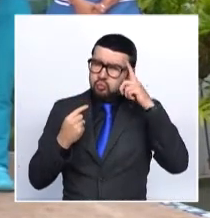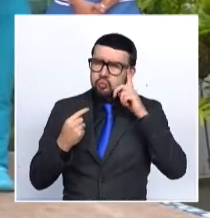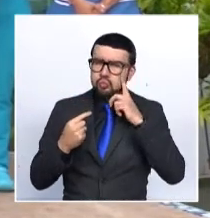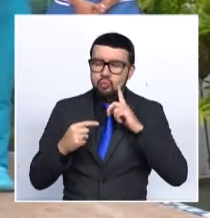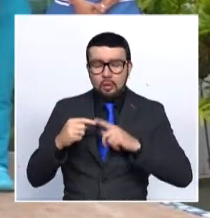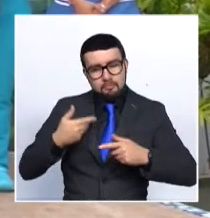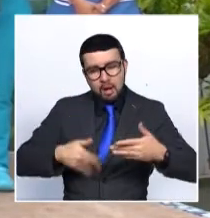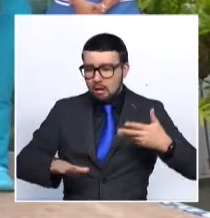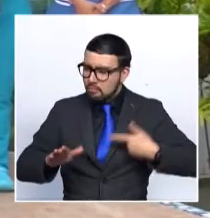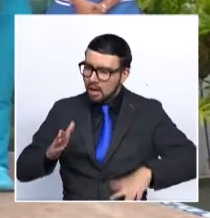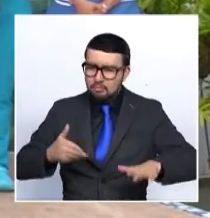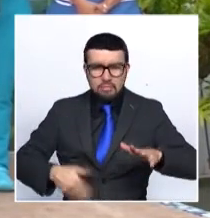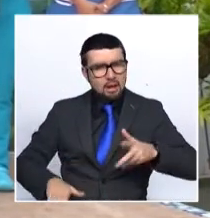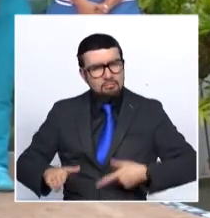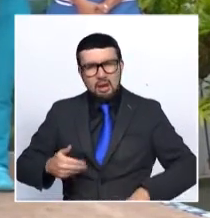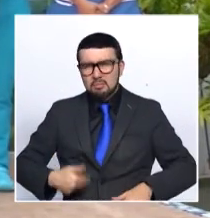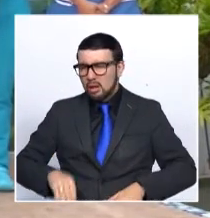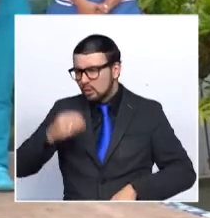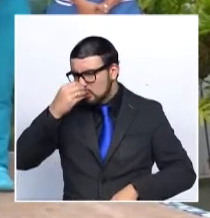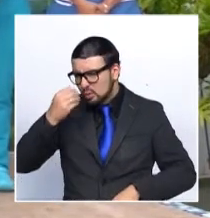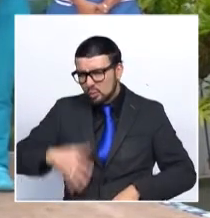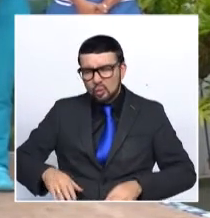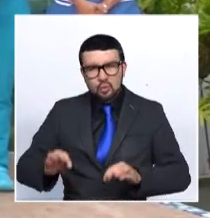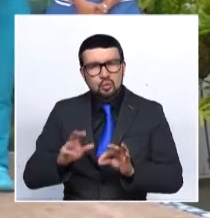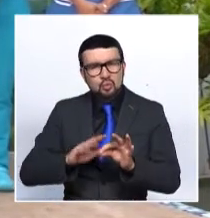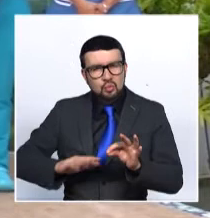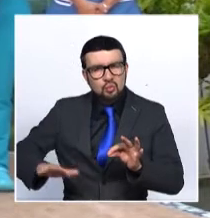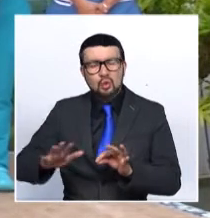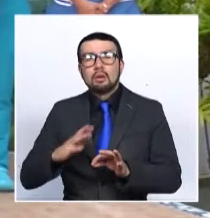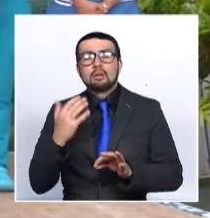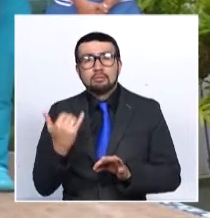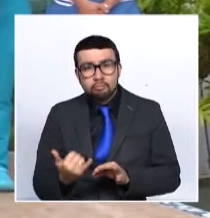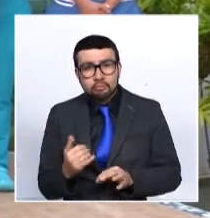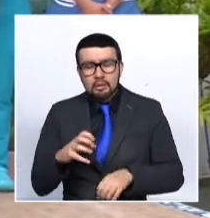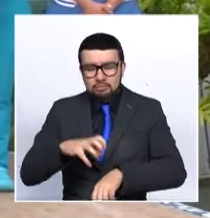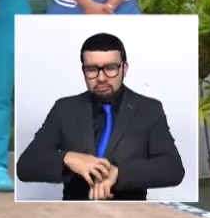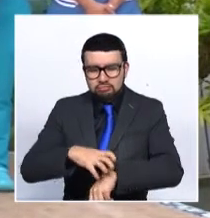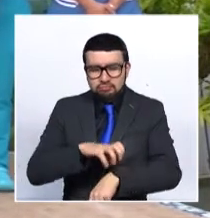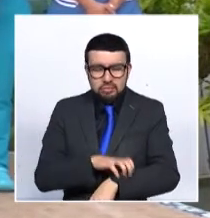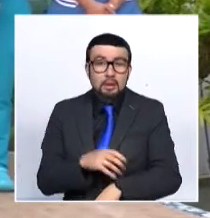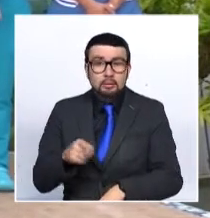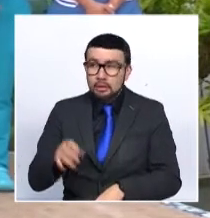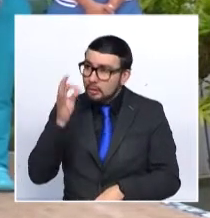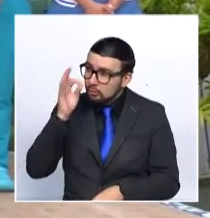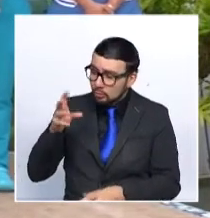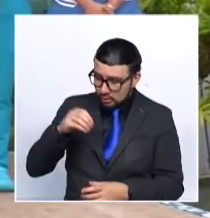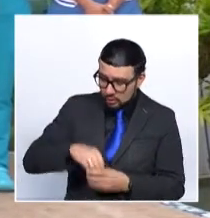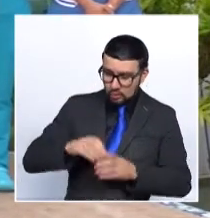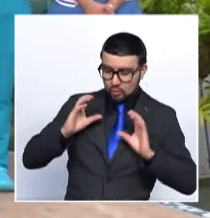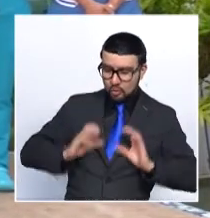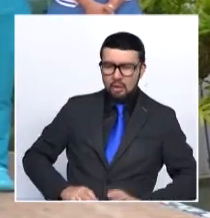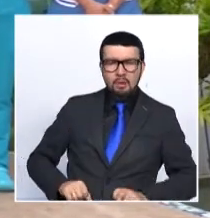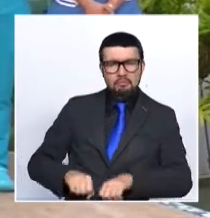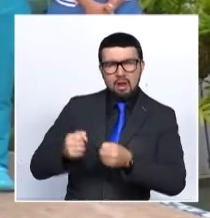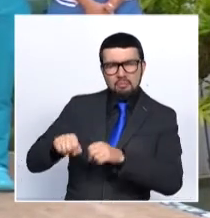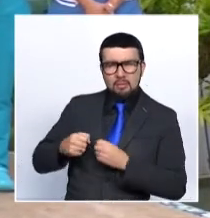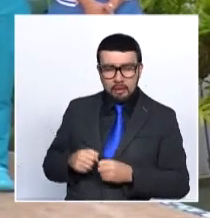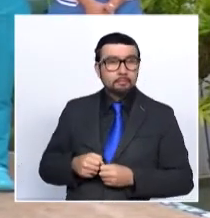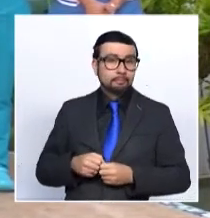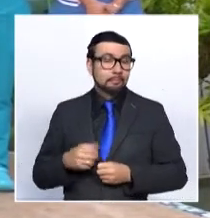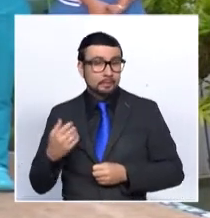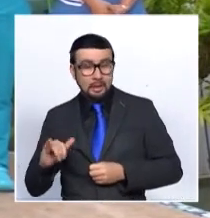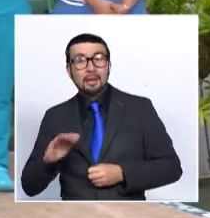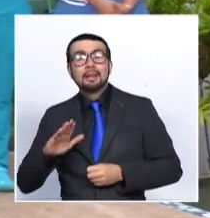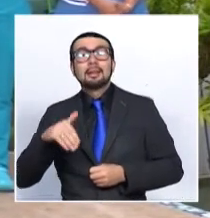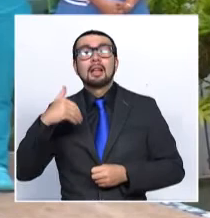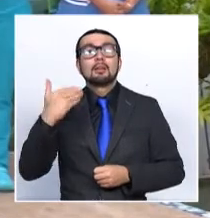y elimina cantidades de bacterias, virus y hongos que pueden estar perjudicando internamente su organismo, y se le hace una aplicación